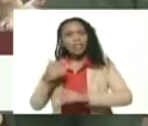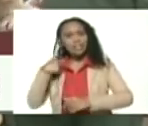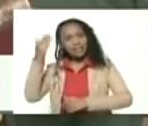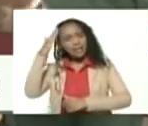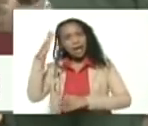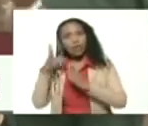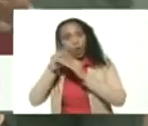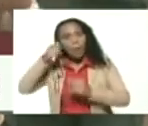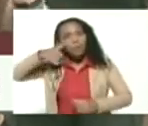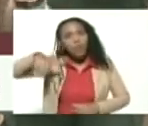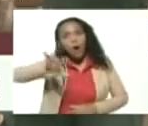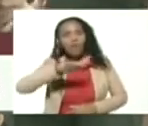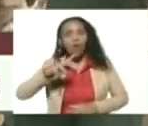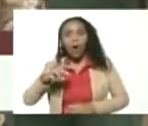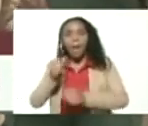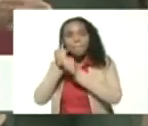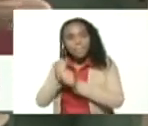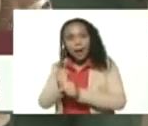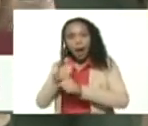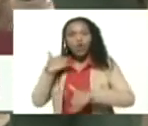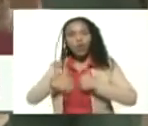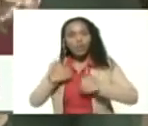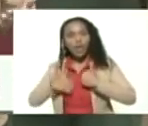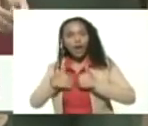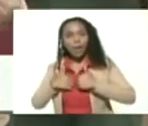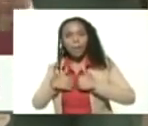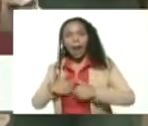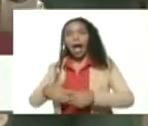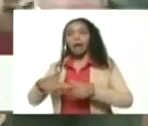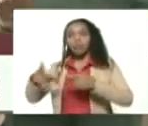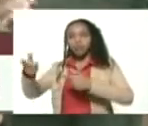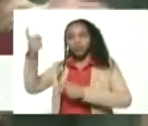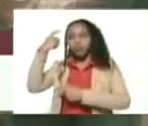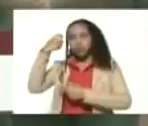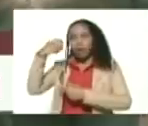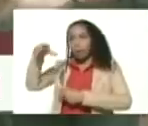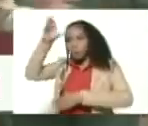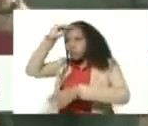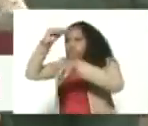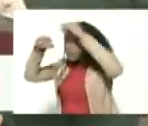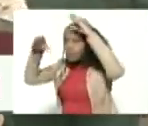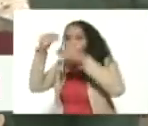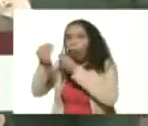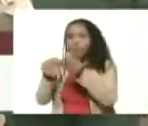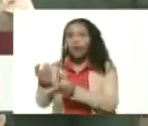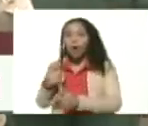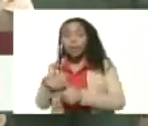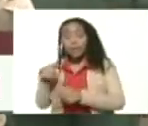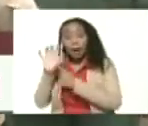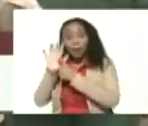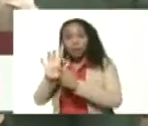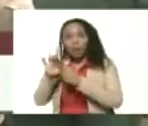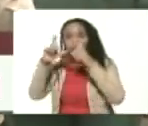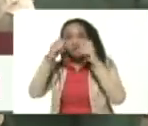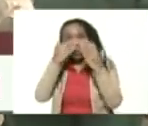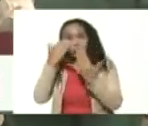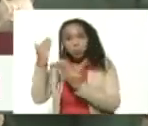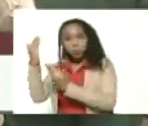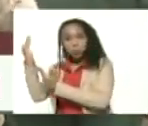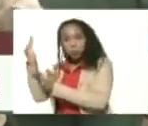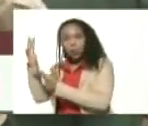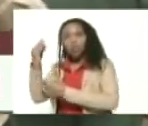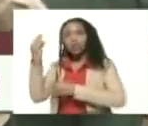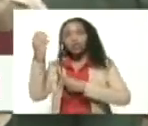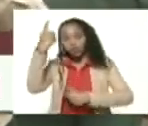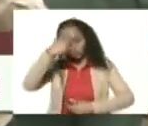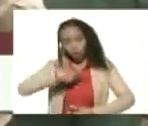nuestro pueblo espera los miércoles para educarse y para incluirse. Así que bueno, ahí están las imágenes, presidente. Somos de